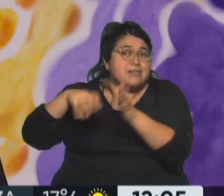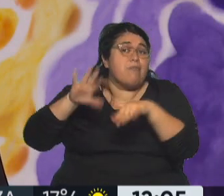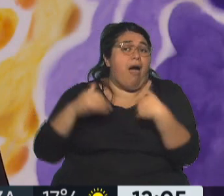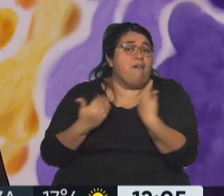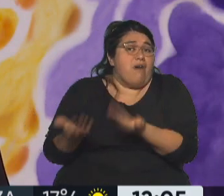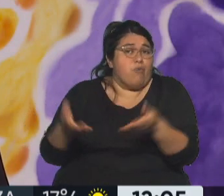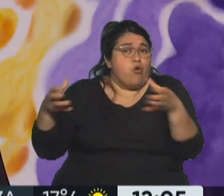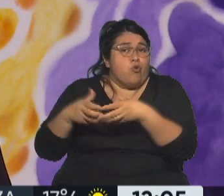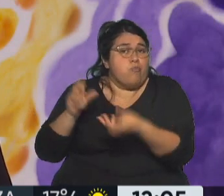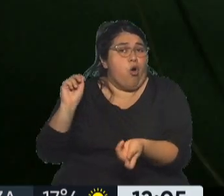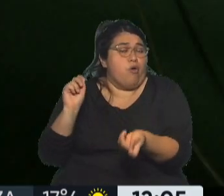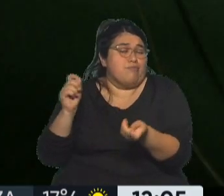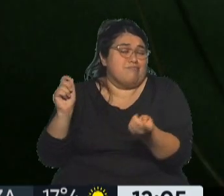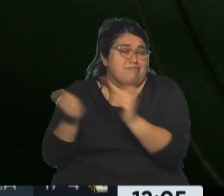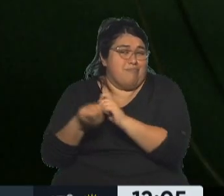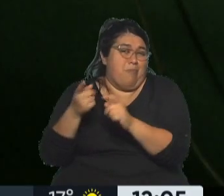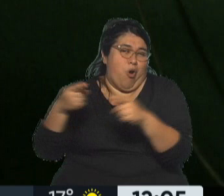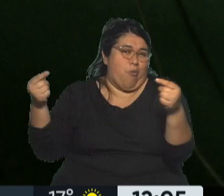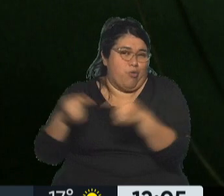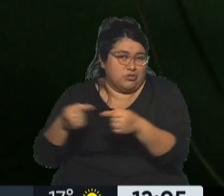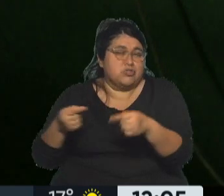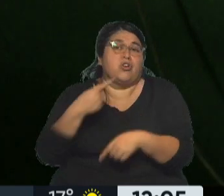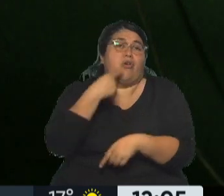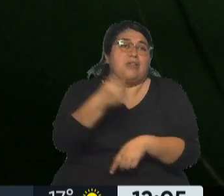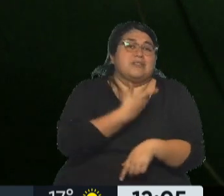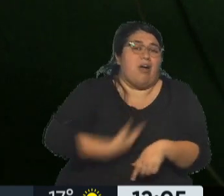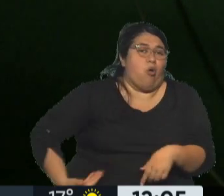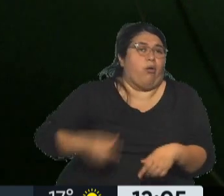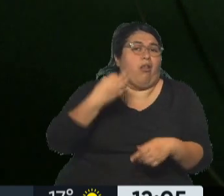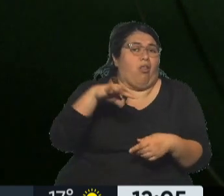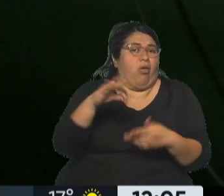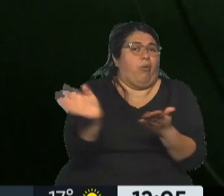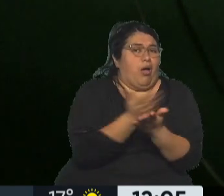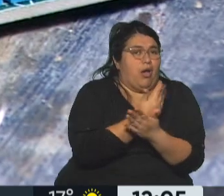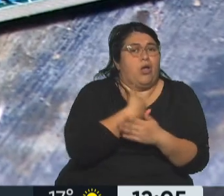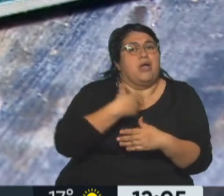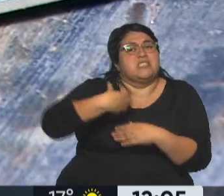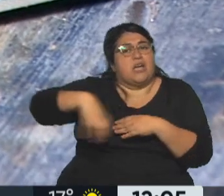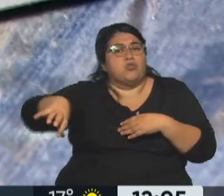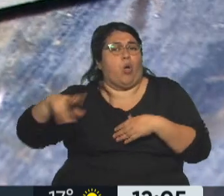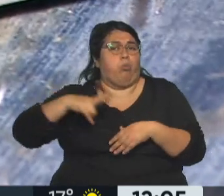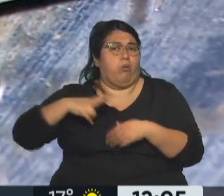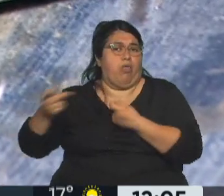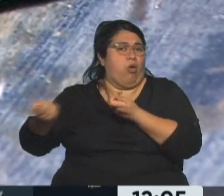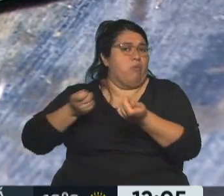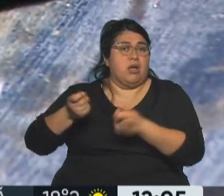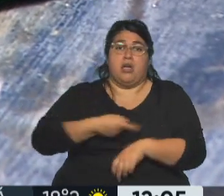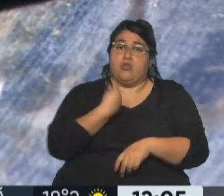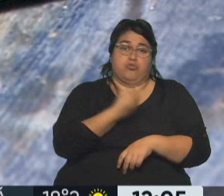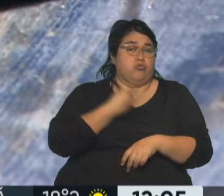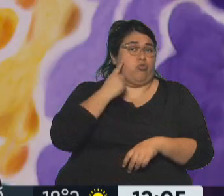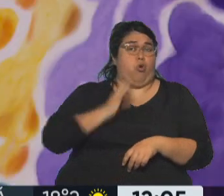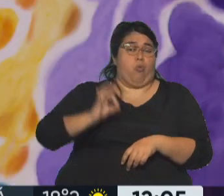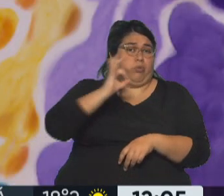este que consideran que tienen que haber un estado ausente y que todo lo maneja el sector privado y nosotros consideramos que